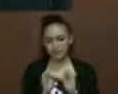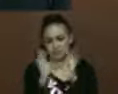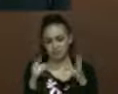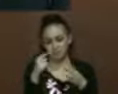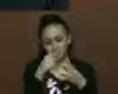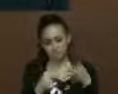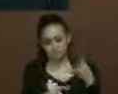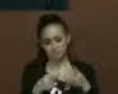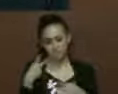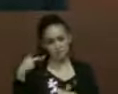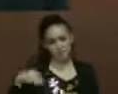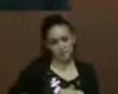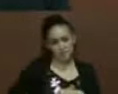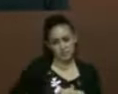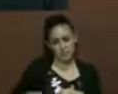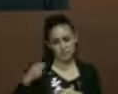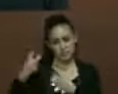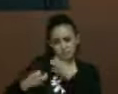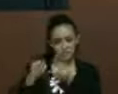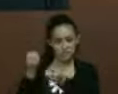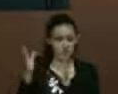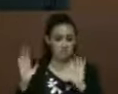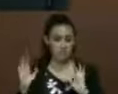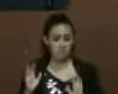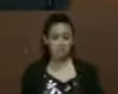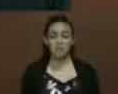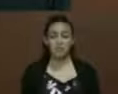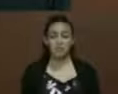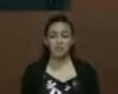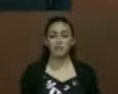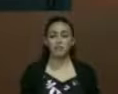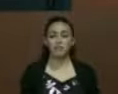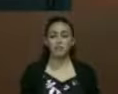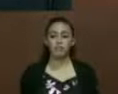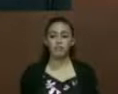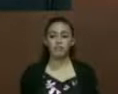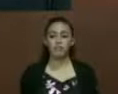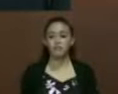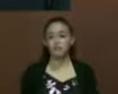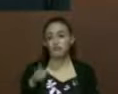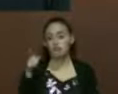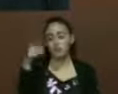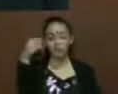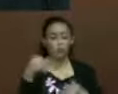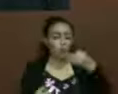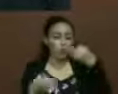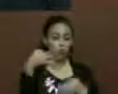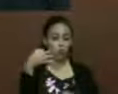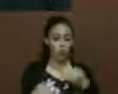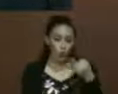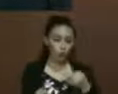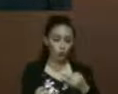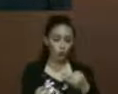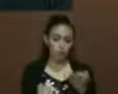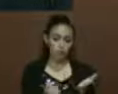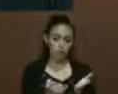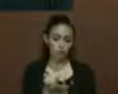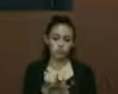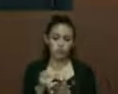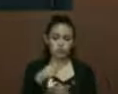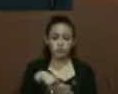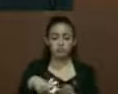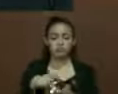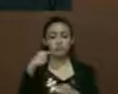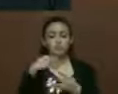cosas que se le atribuyen, y que bueno, pues ya será el juez de la